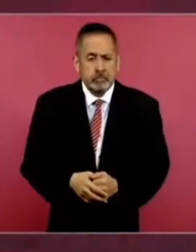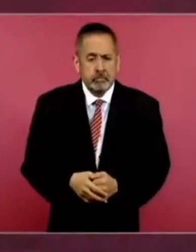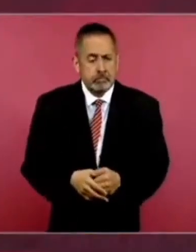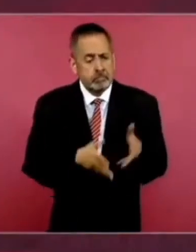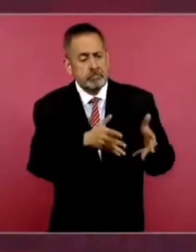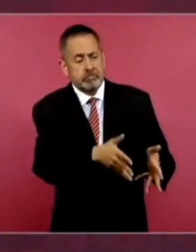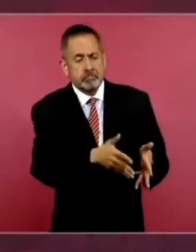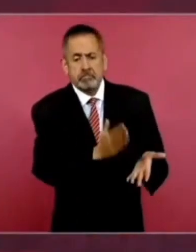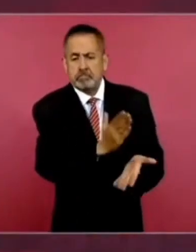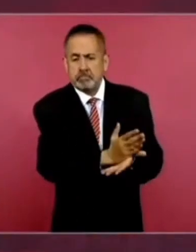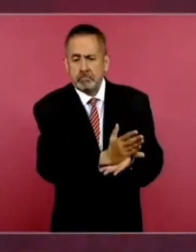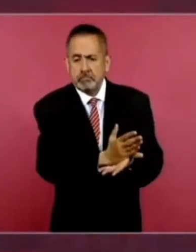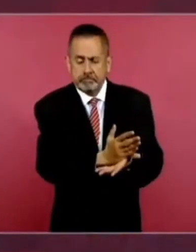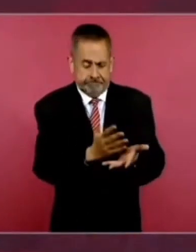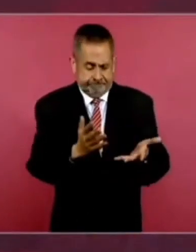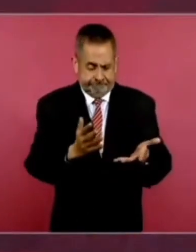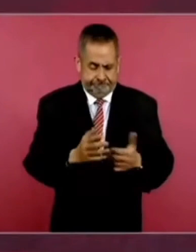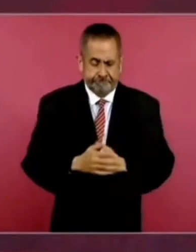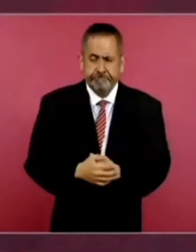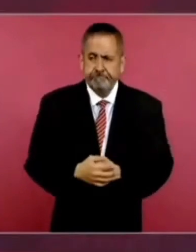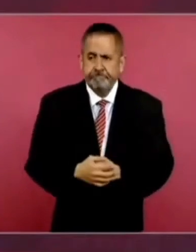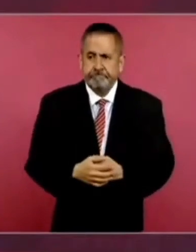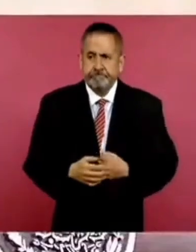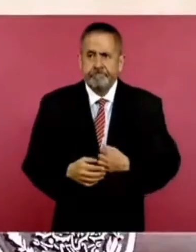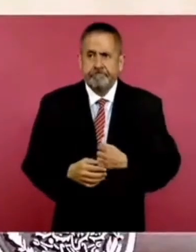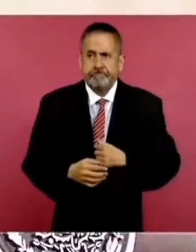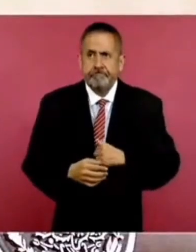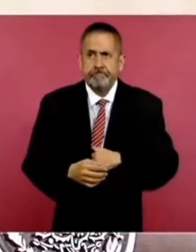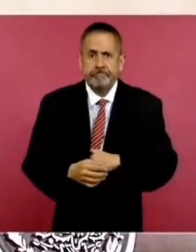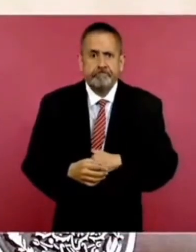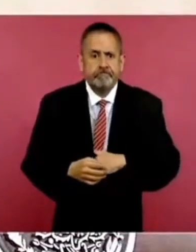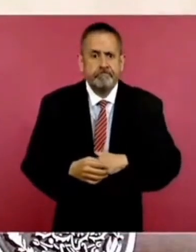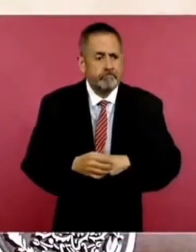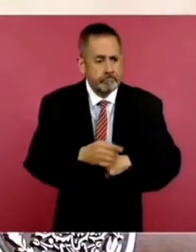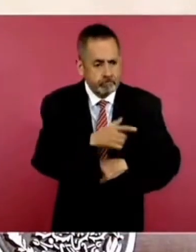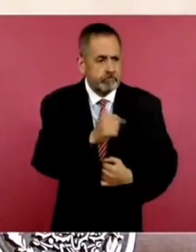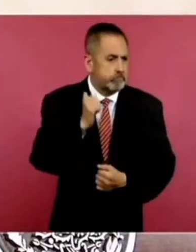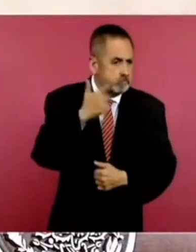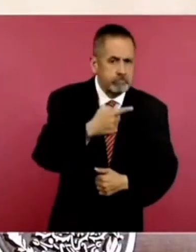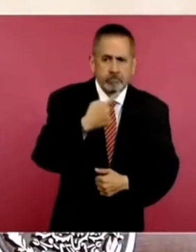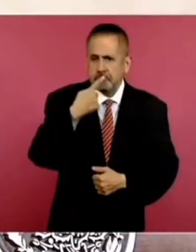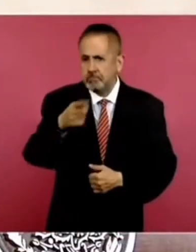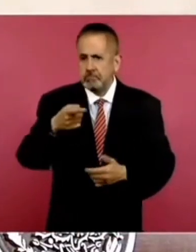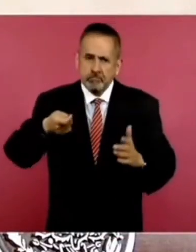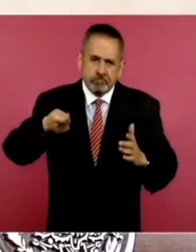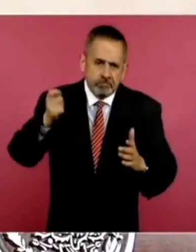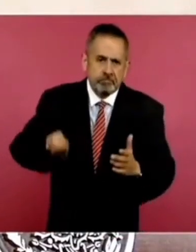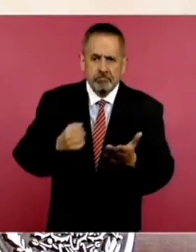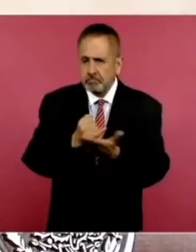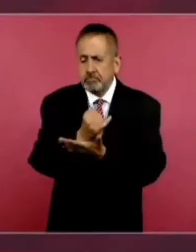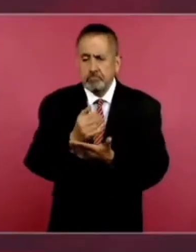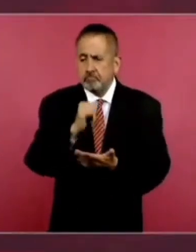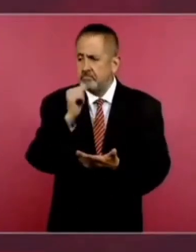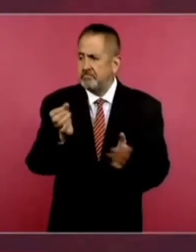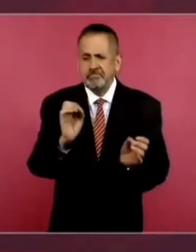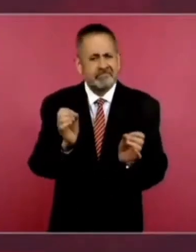detenido y no ha sacado ninguna resolución.